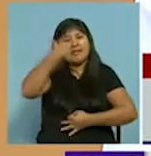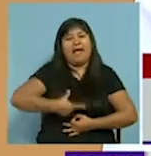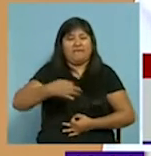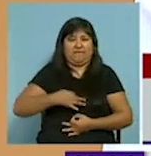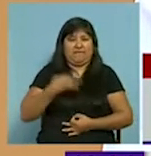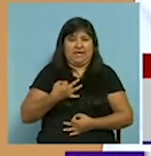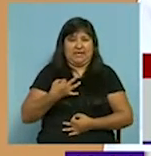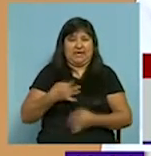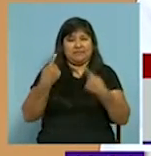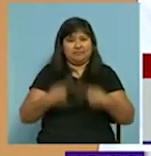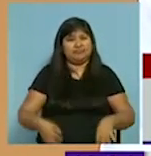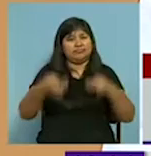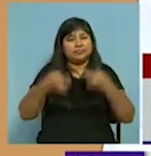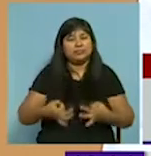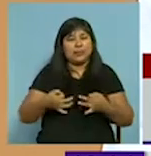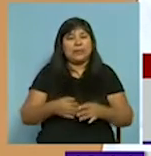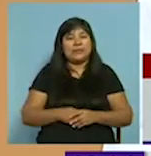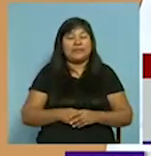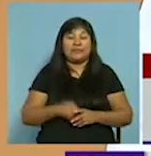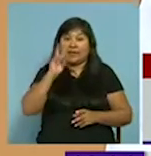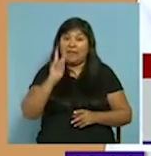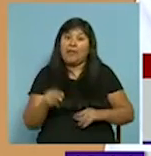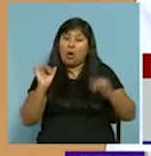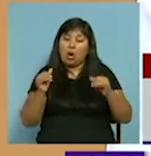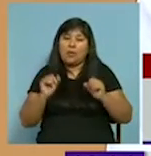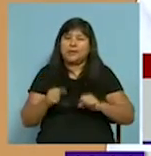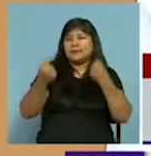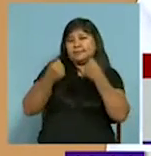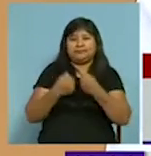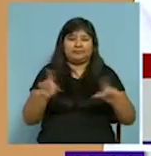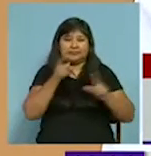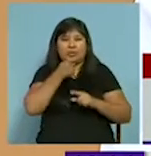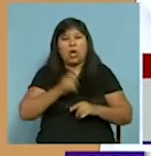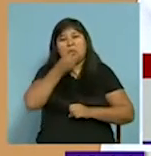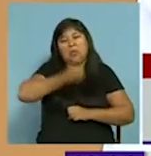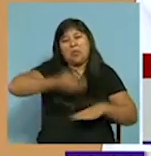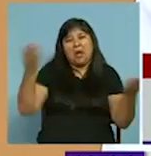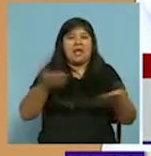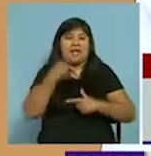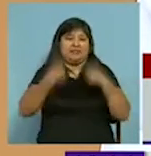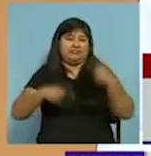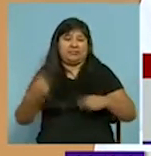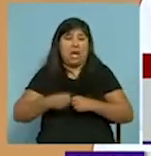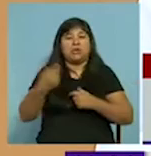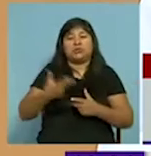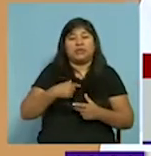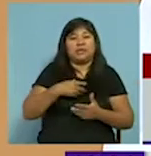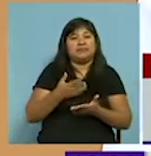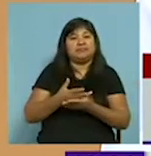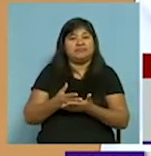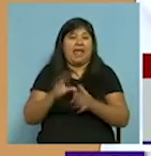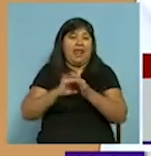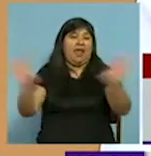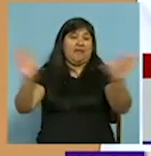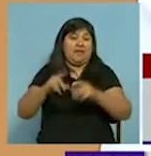y se ve un chico más rebelde está menos por eso justamente porque hoy día está todo muy permitido es mucho más liberal los papás por esta cuestión